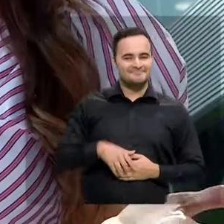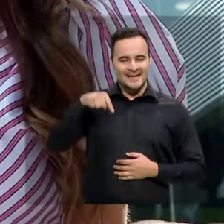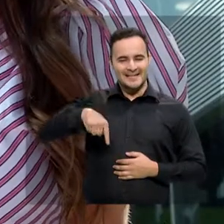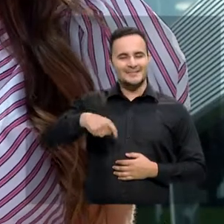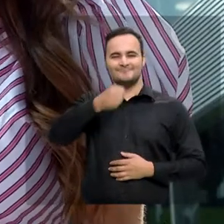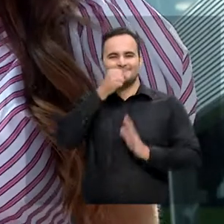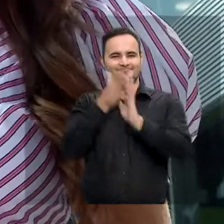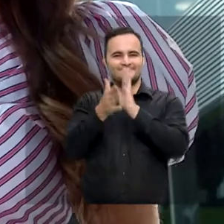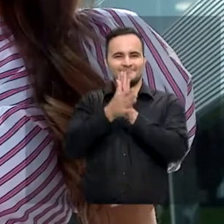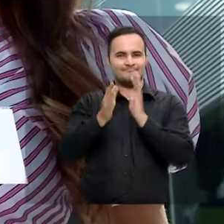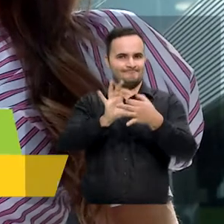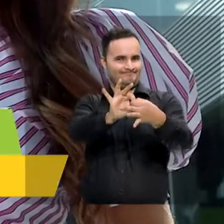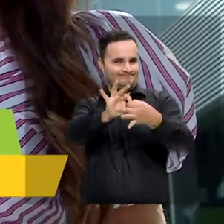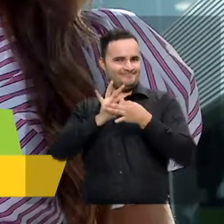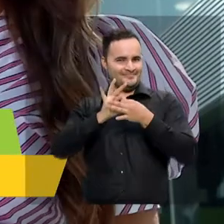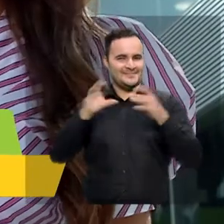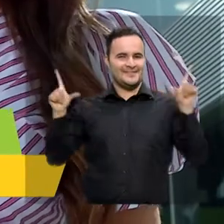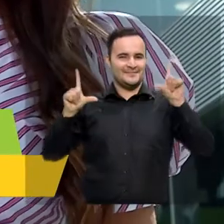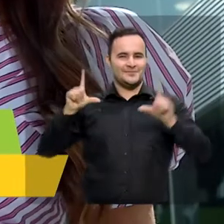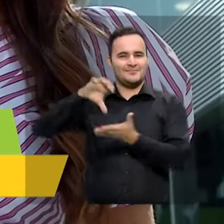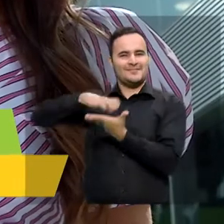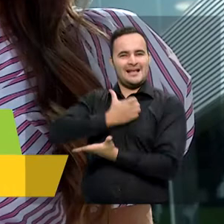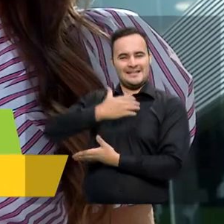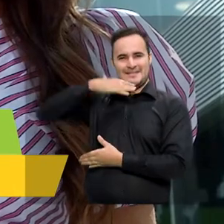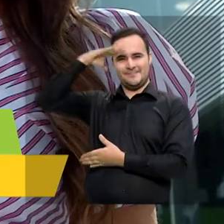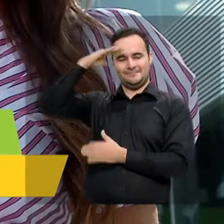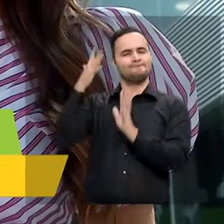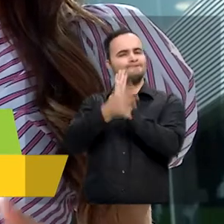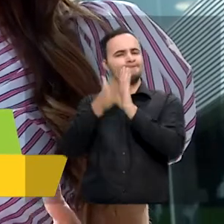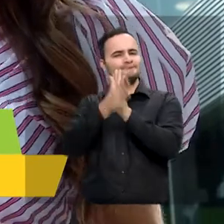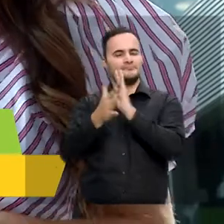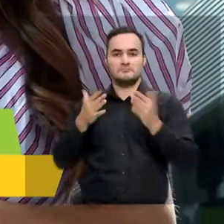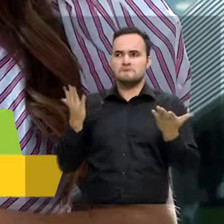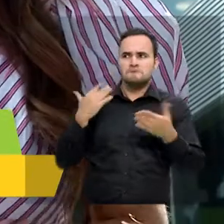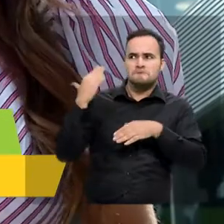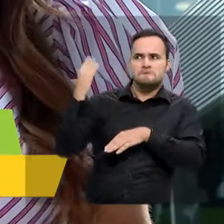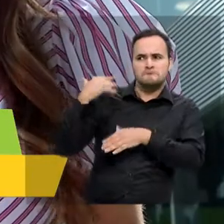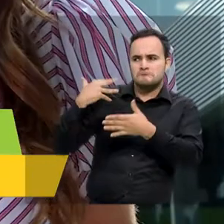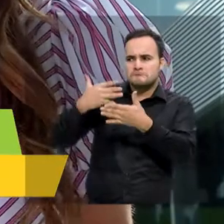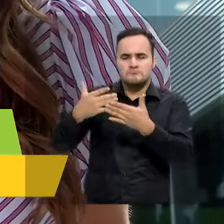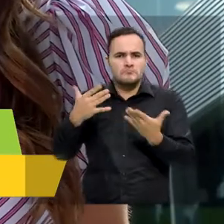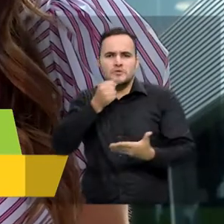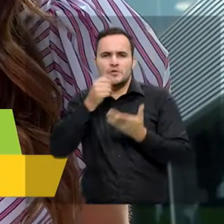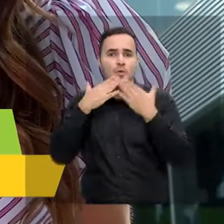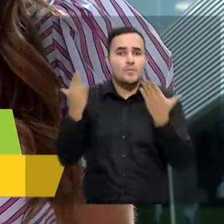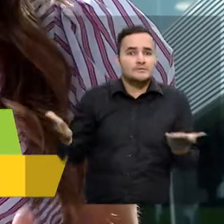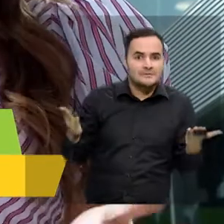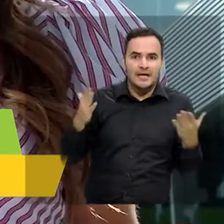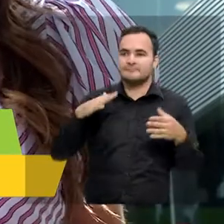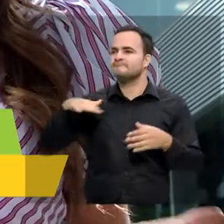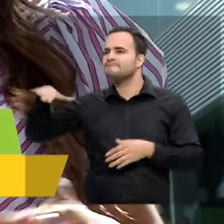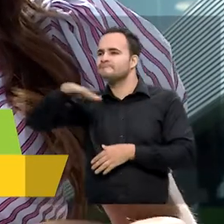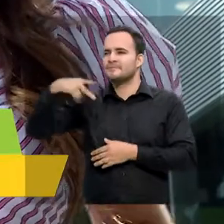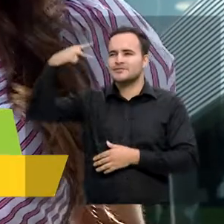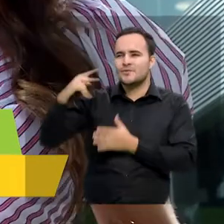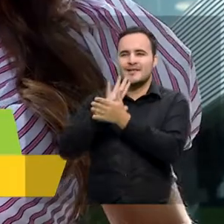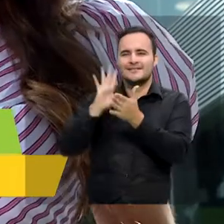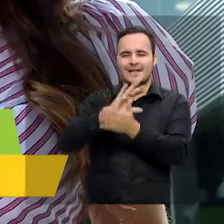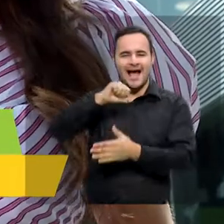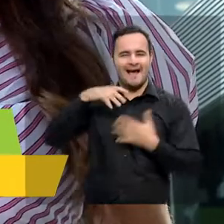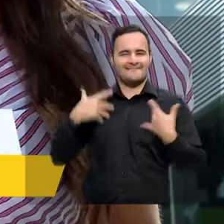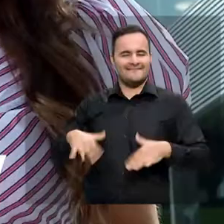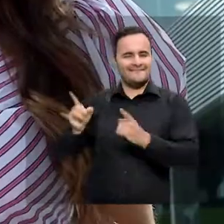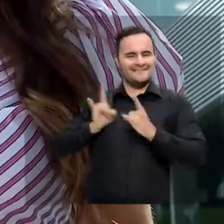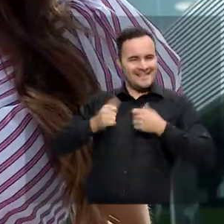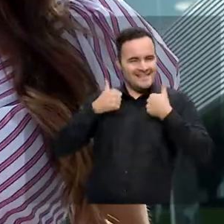Hola, esto es Medellín Conecta TV, el espacio de la Alcaldía de Medellín para que conozcas las últimas noticias de la ciudad y las historias que nos